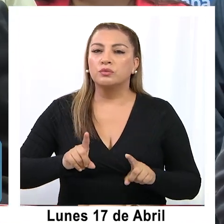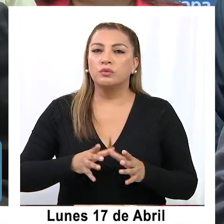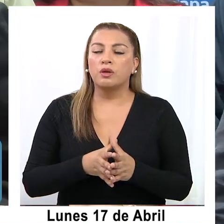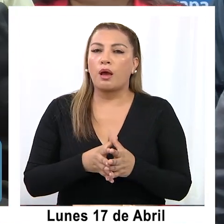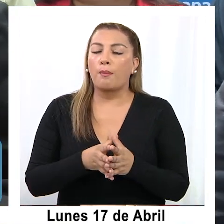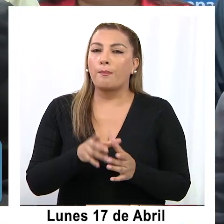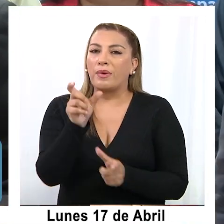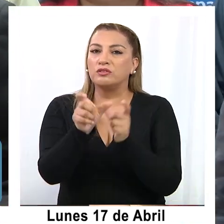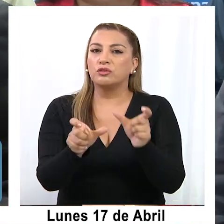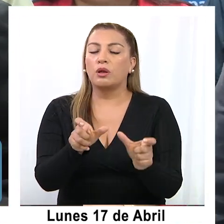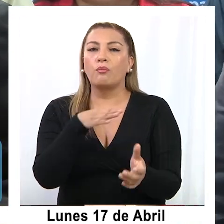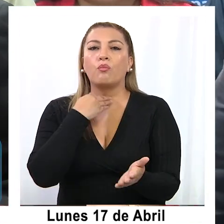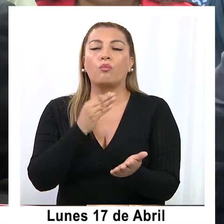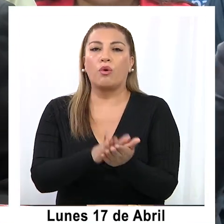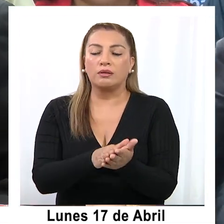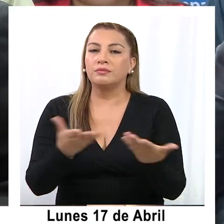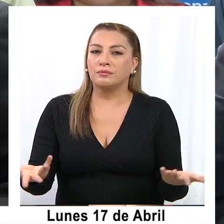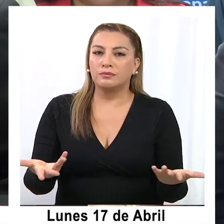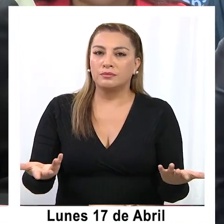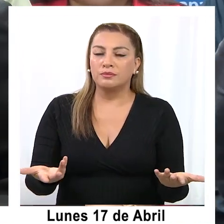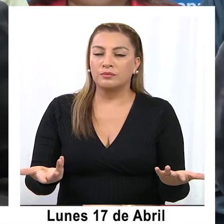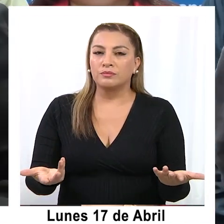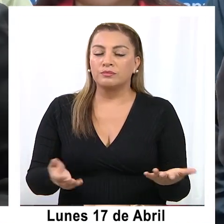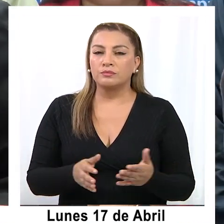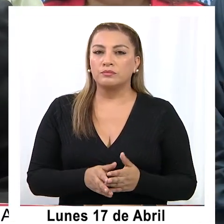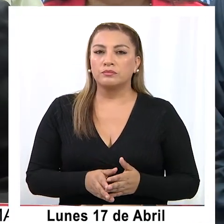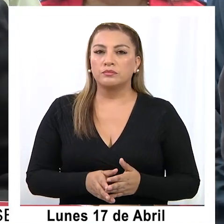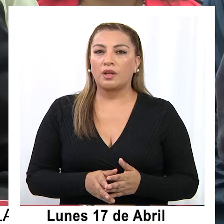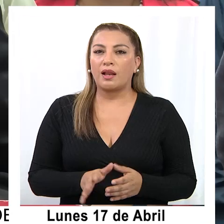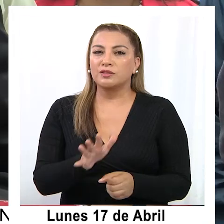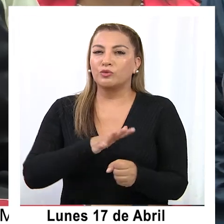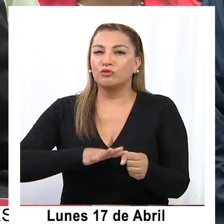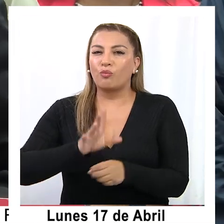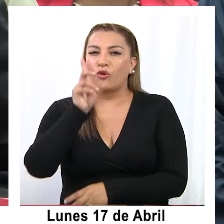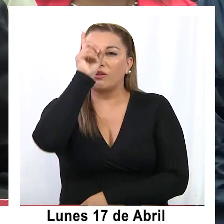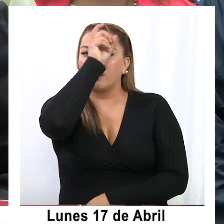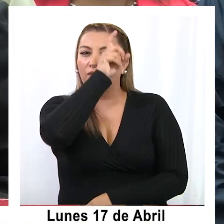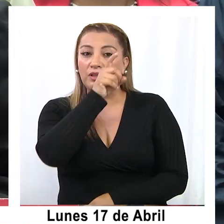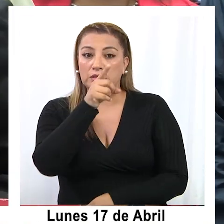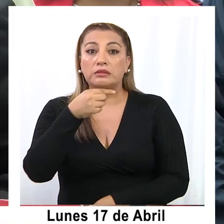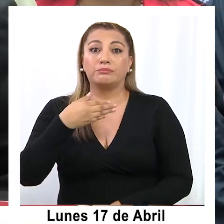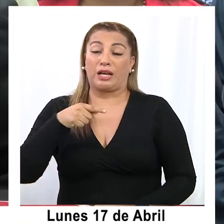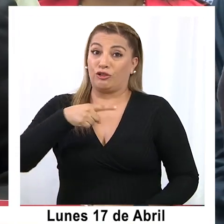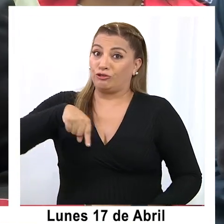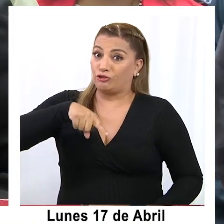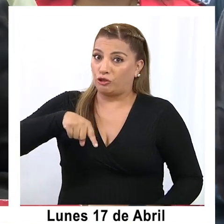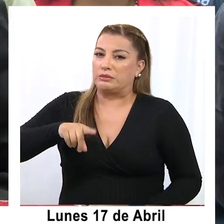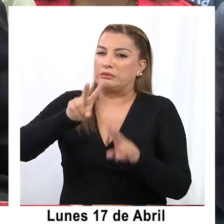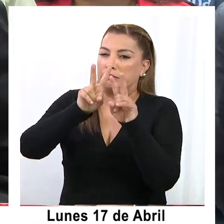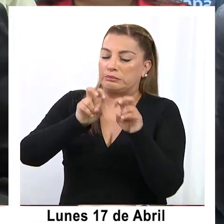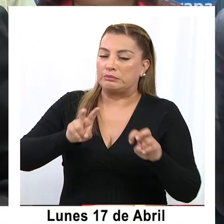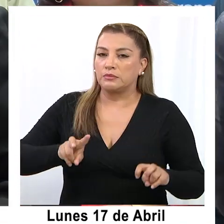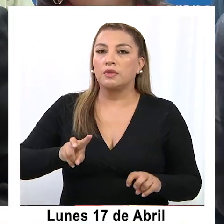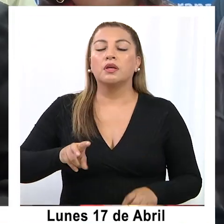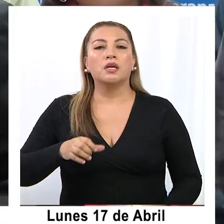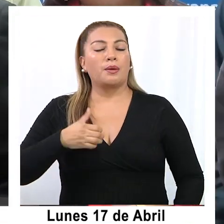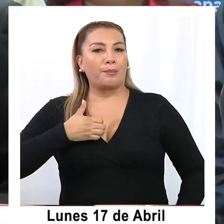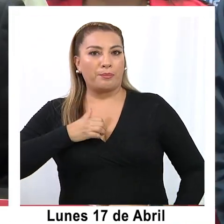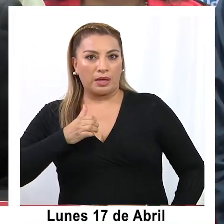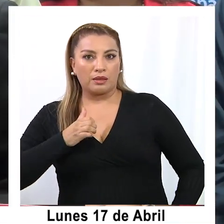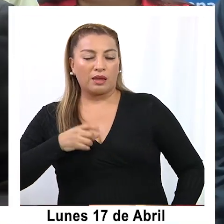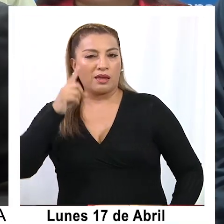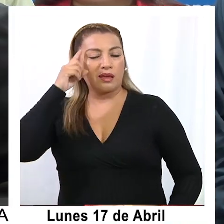connotación social y muy complejos en su investigación. Para eso, la institución